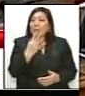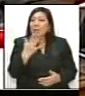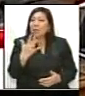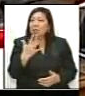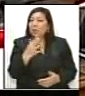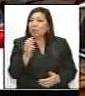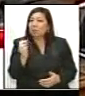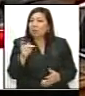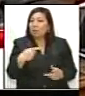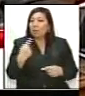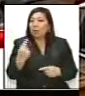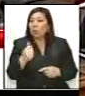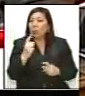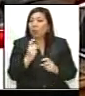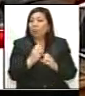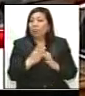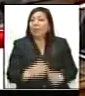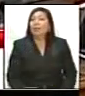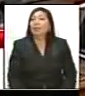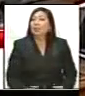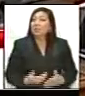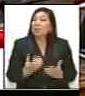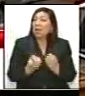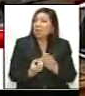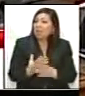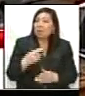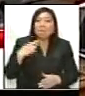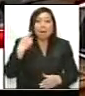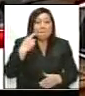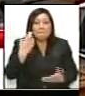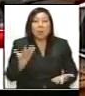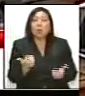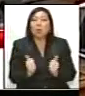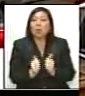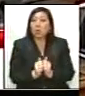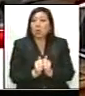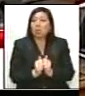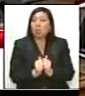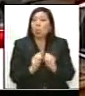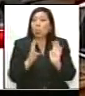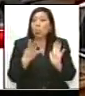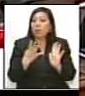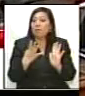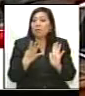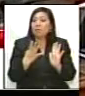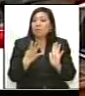20.500 turistas extranjeros por día, seguido de Arequipa y Puno, con un rango de